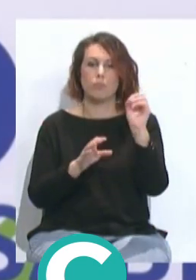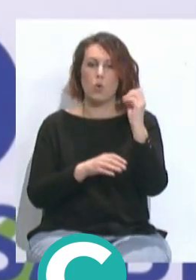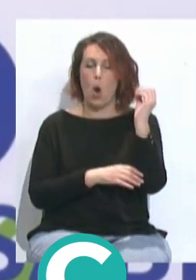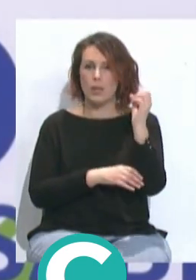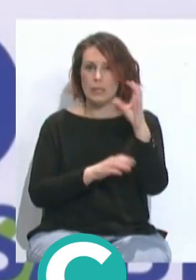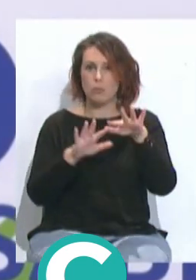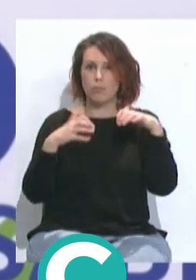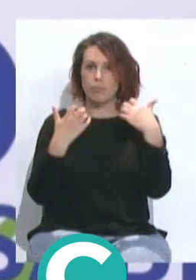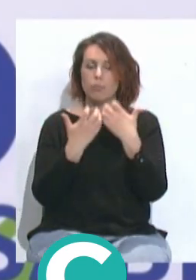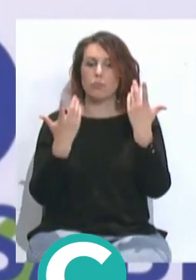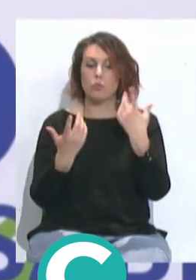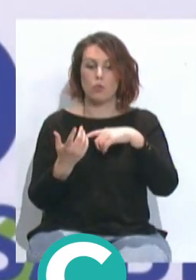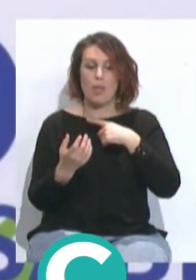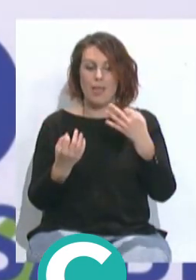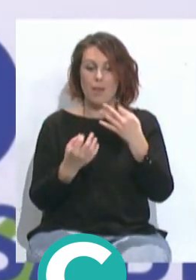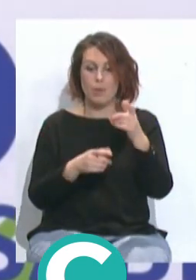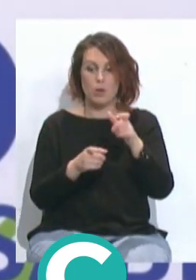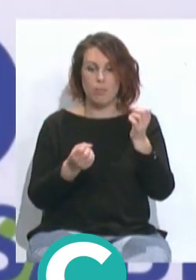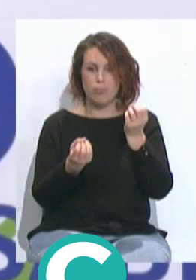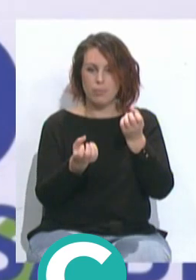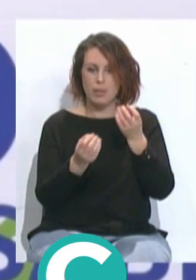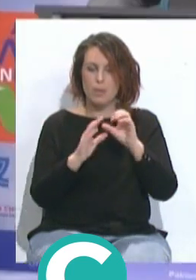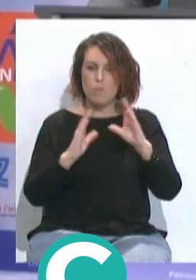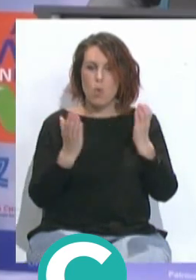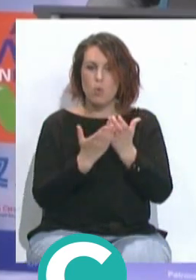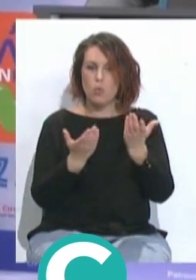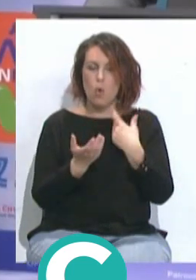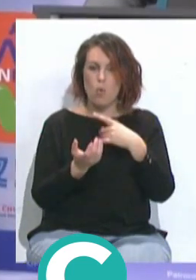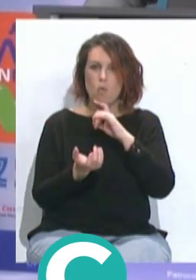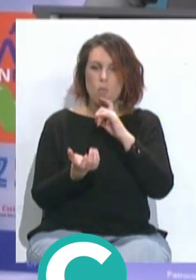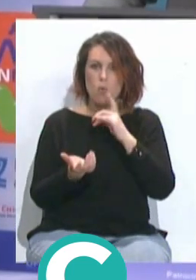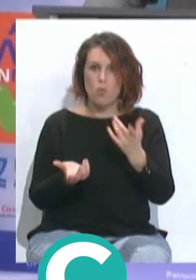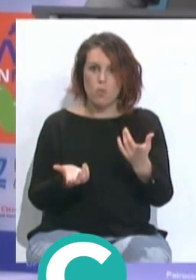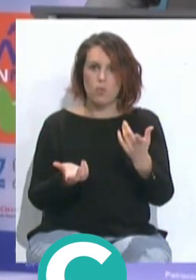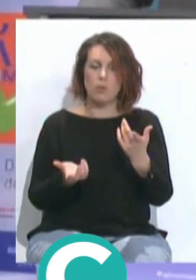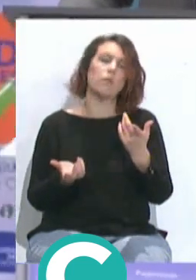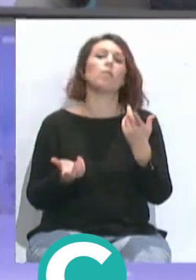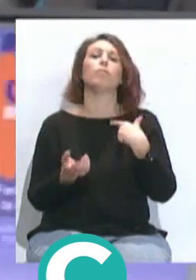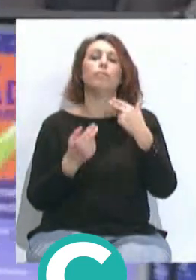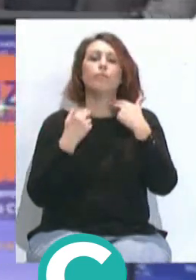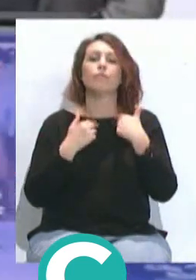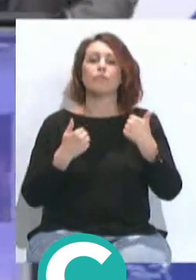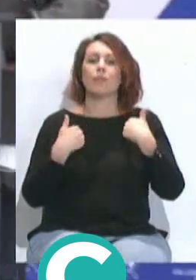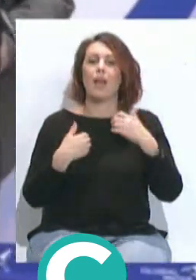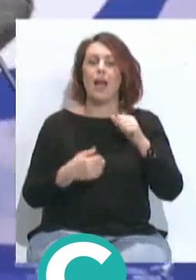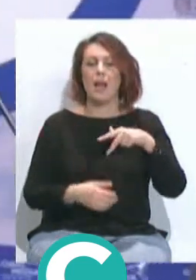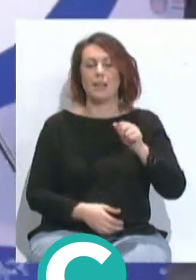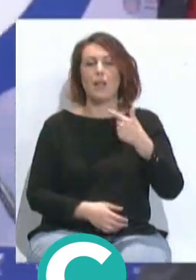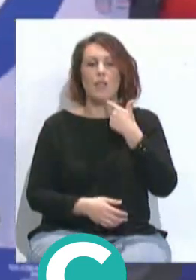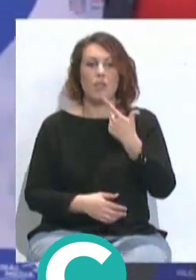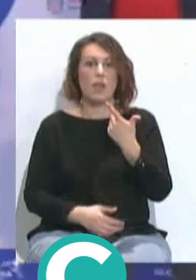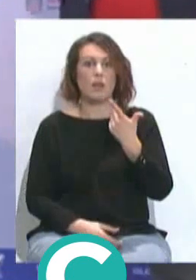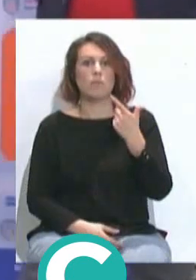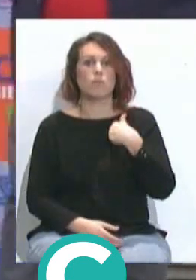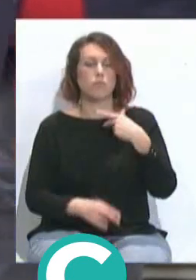congresual se traduce en que tenemos que contarle a la gente por donde viene el mundo en determinadas materias Por su parte la diputada Ana Carrera ha asegurado que uno de